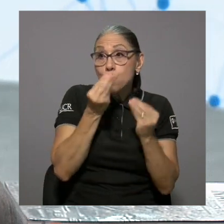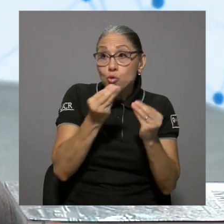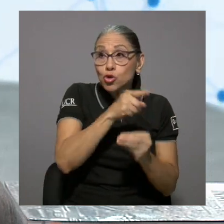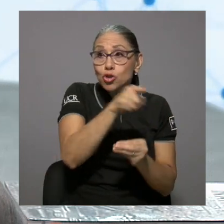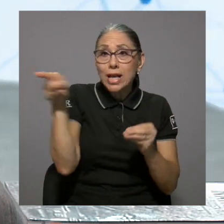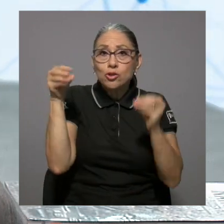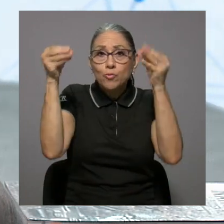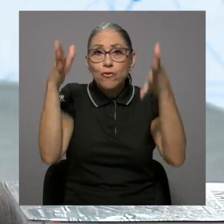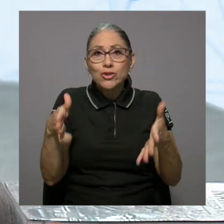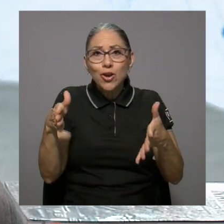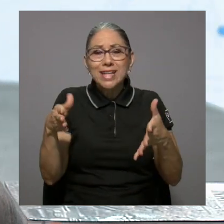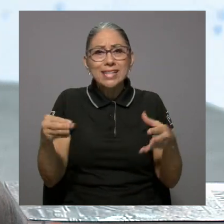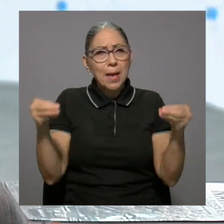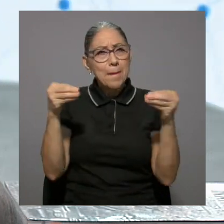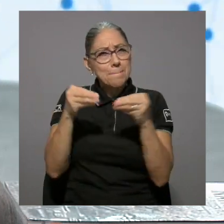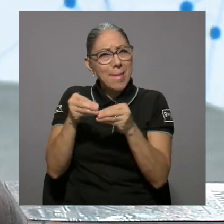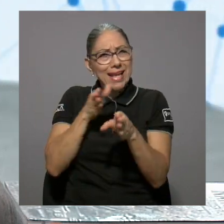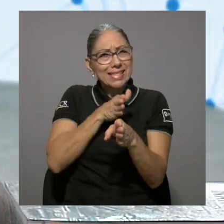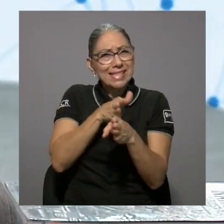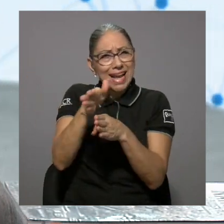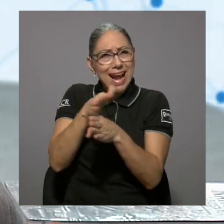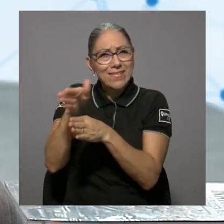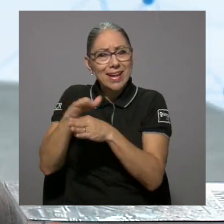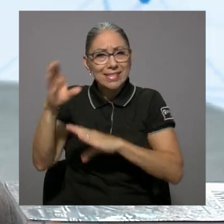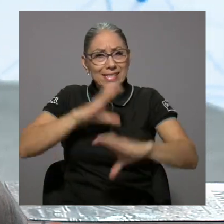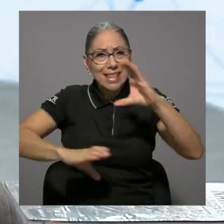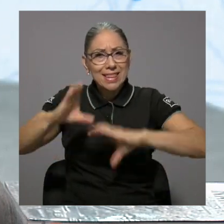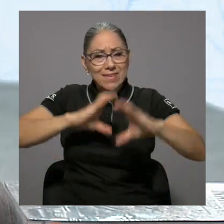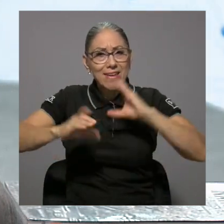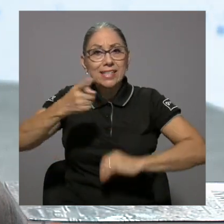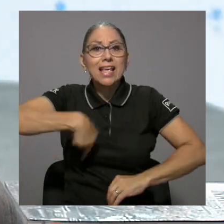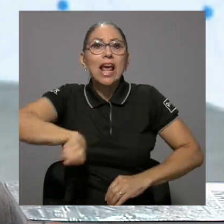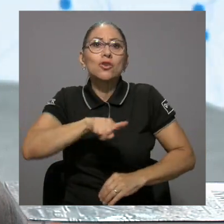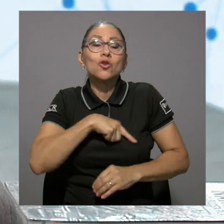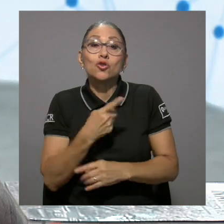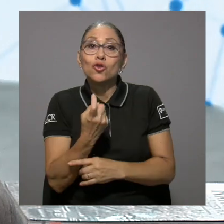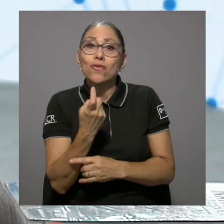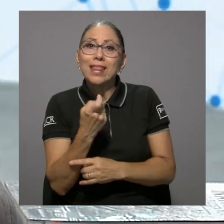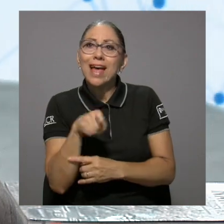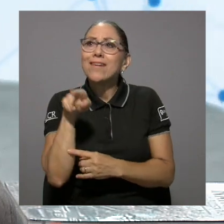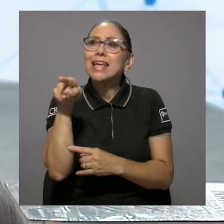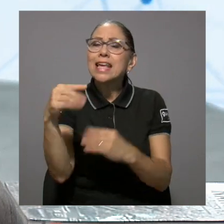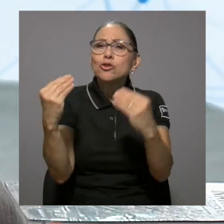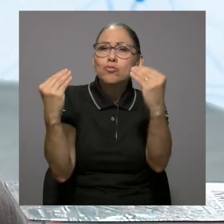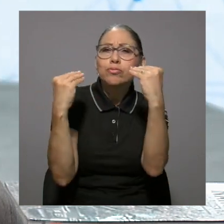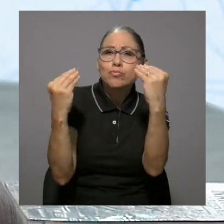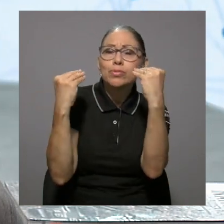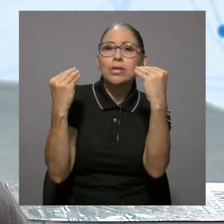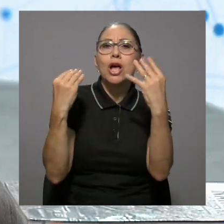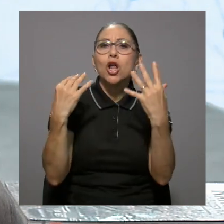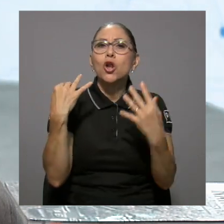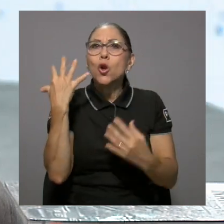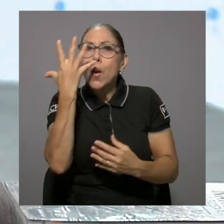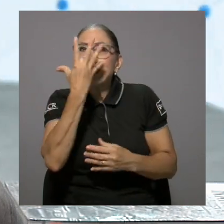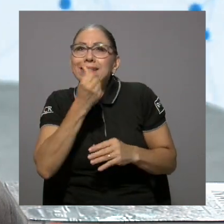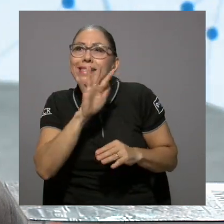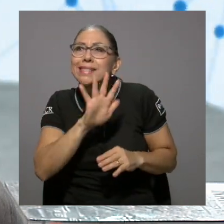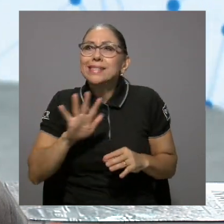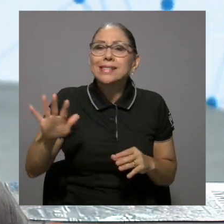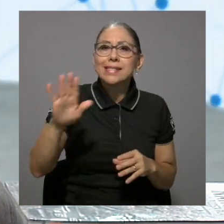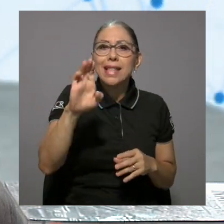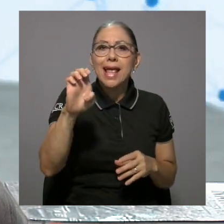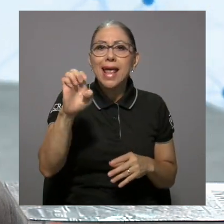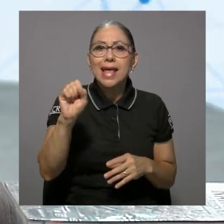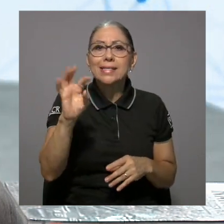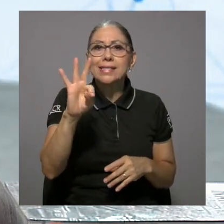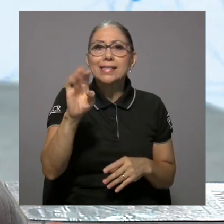formación más científica y como que nos hacía falta un poco esa pedagogía de lo estético en la